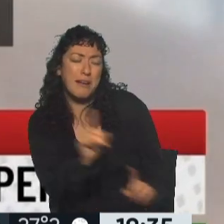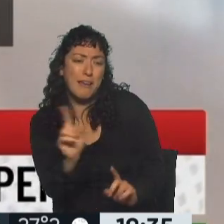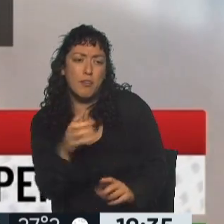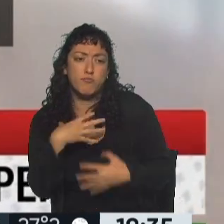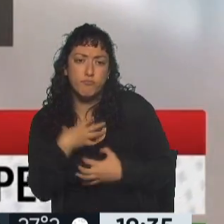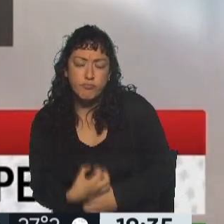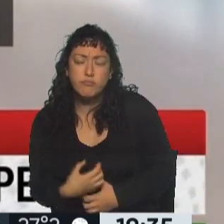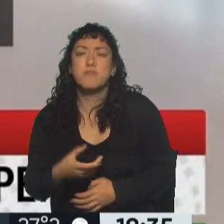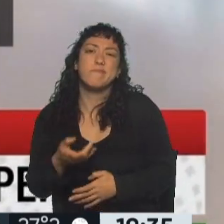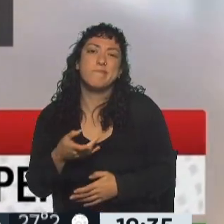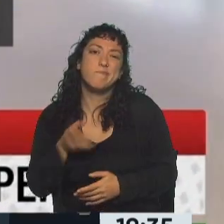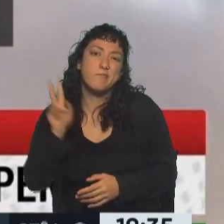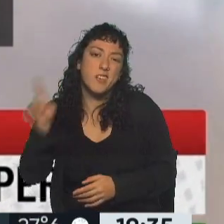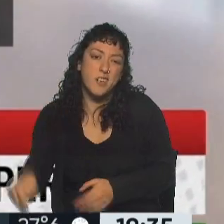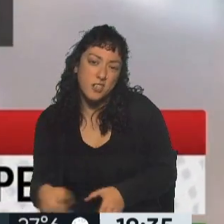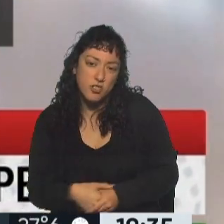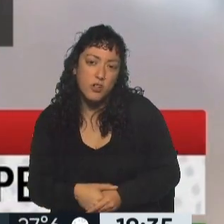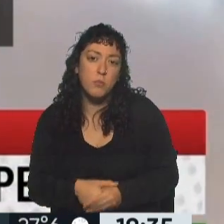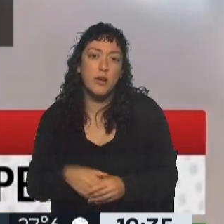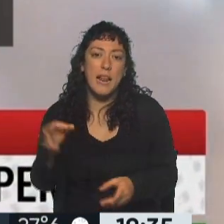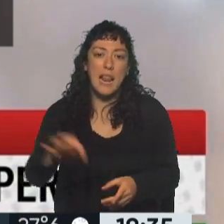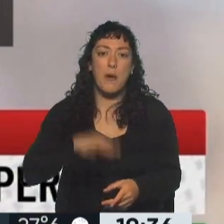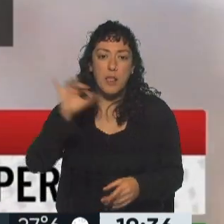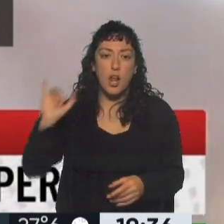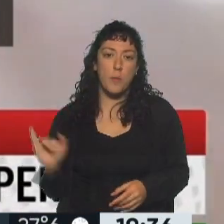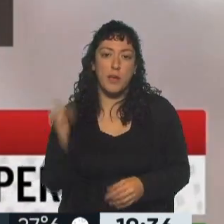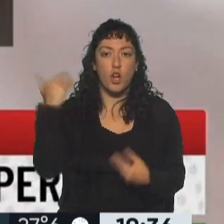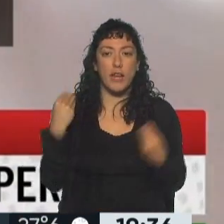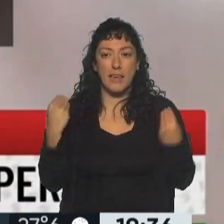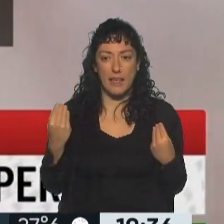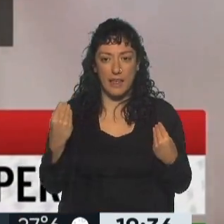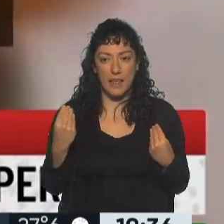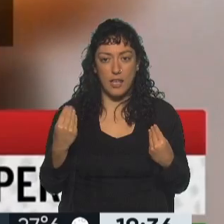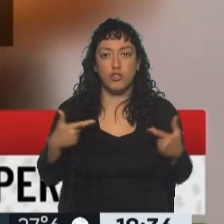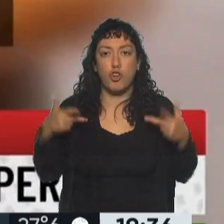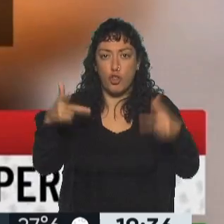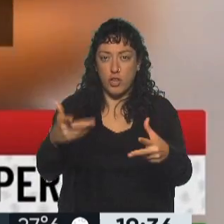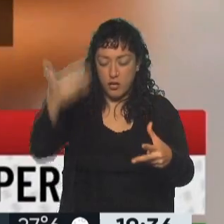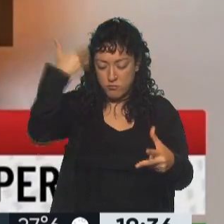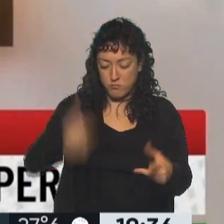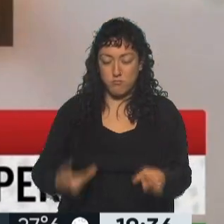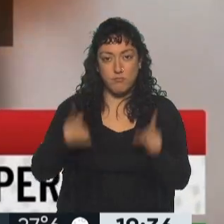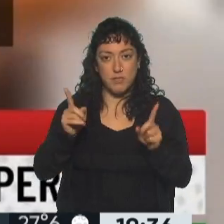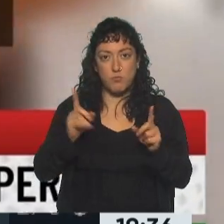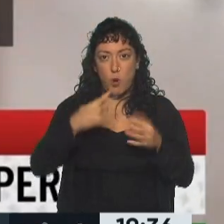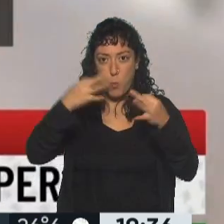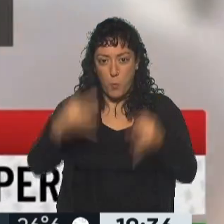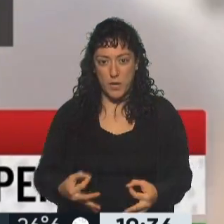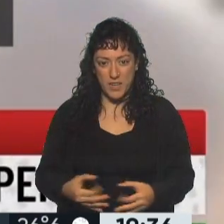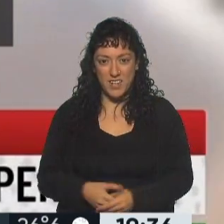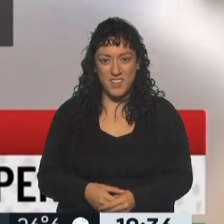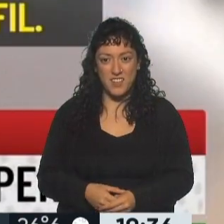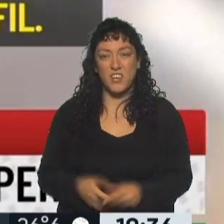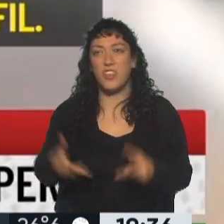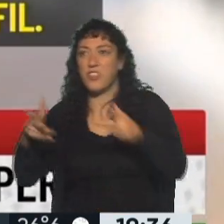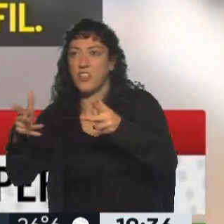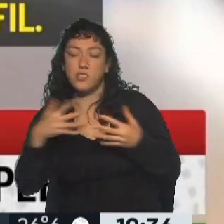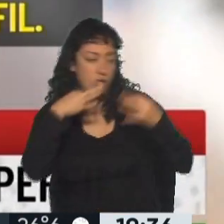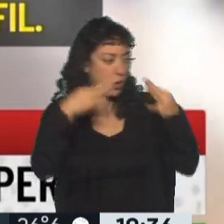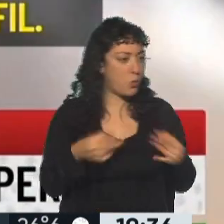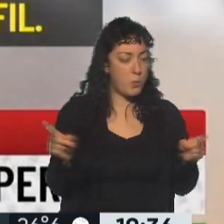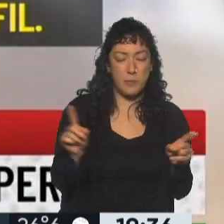las contradicciones. Mauricio Macri a la tarde, ¿qué dijo, ingeniero? A ver. Creo la